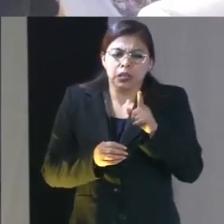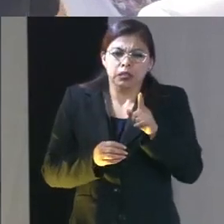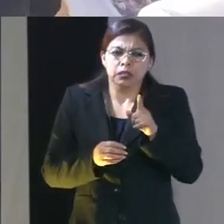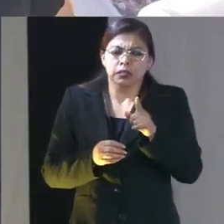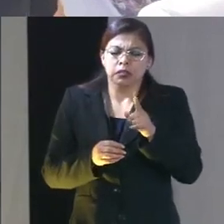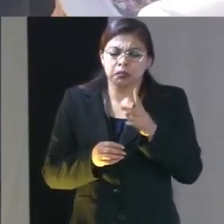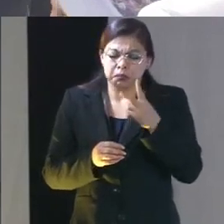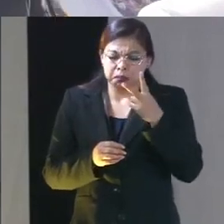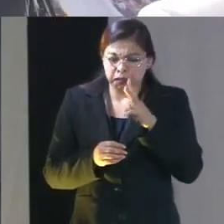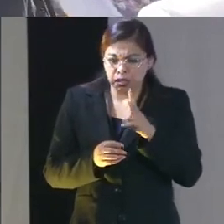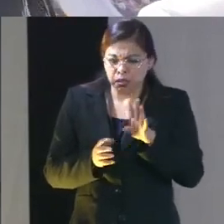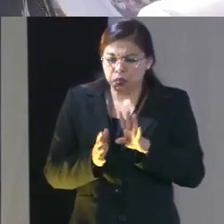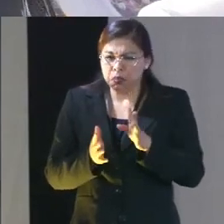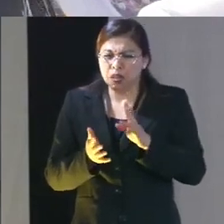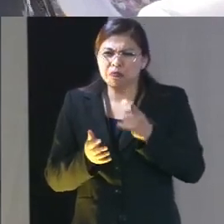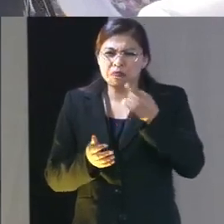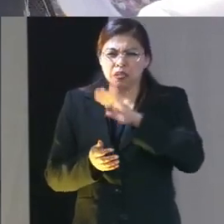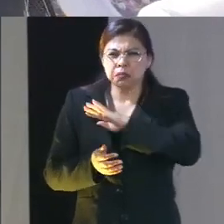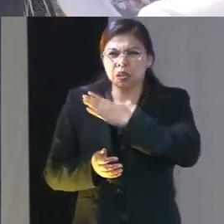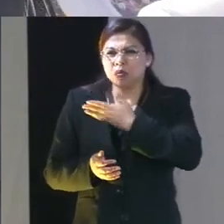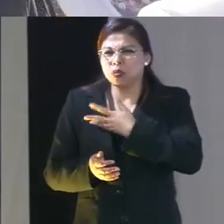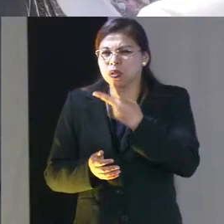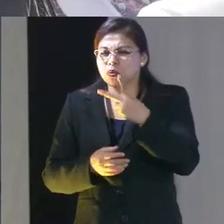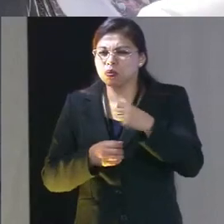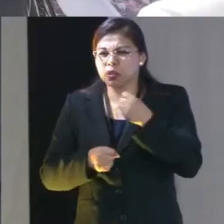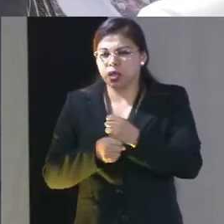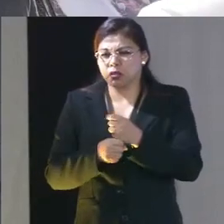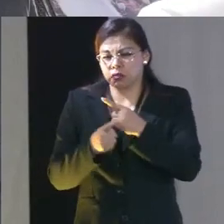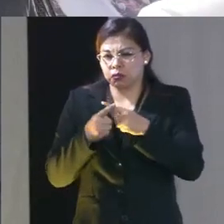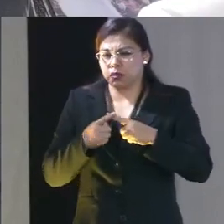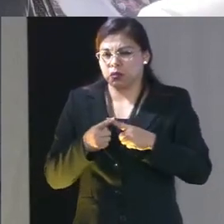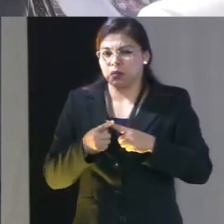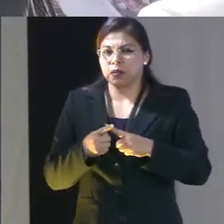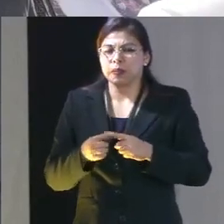México más de 2.500 españoles en esos dos años y cacho.